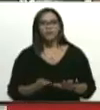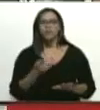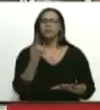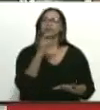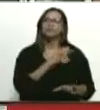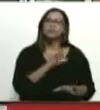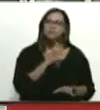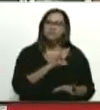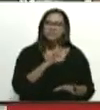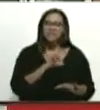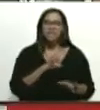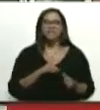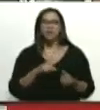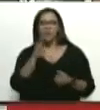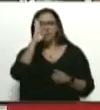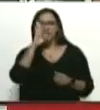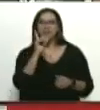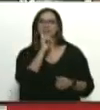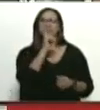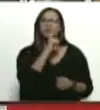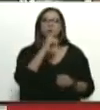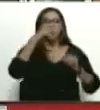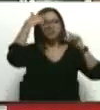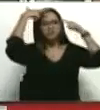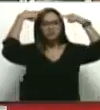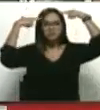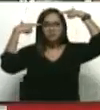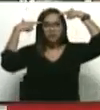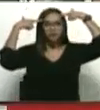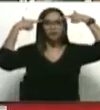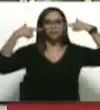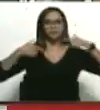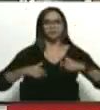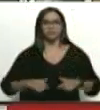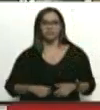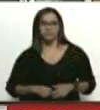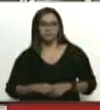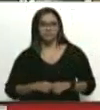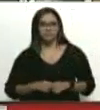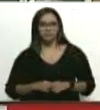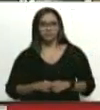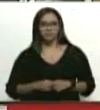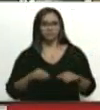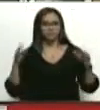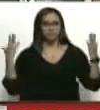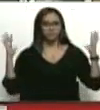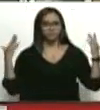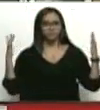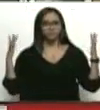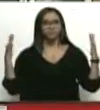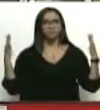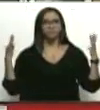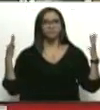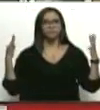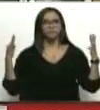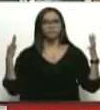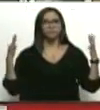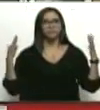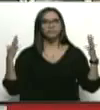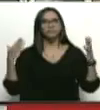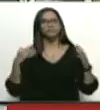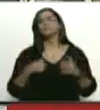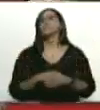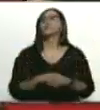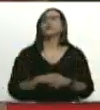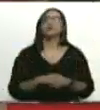señor de Sabaneta de Barina que llaman Hugo Rafael Chávez Frías. ¿De quién paró eso? Es que no nos